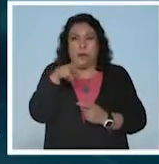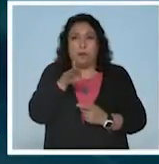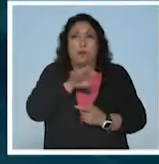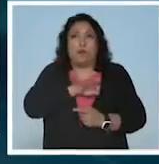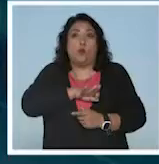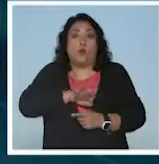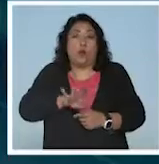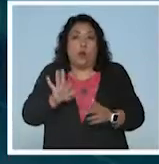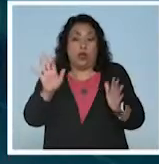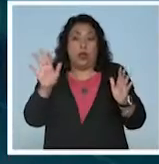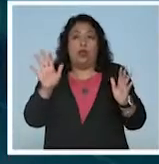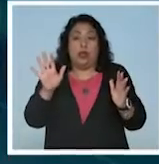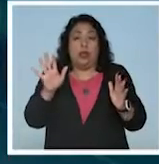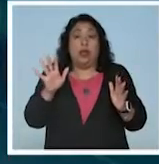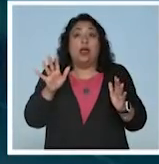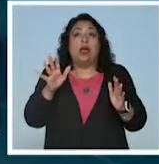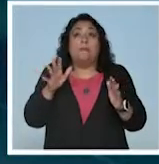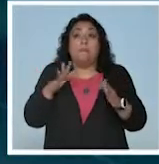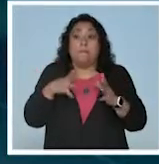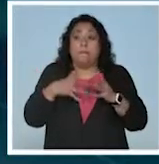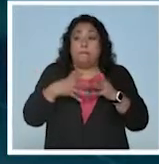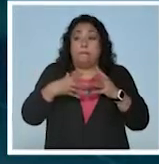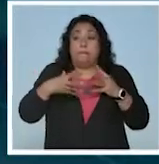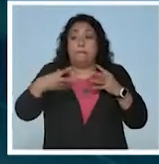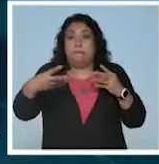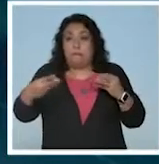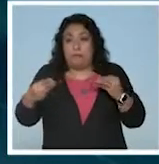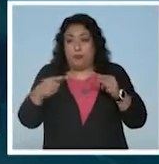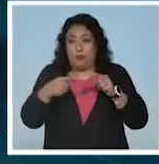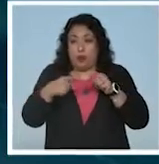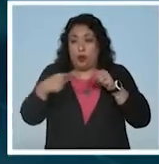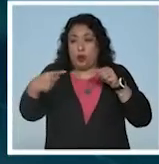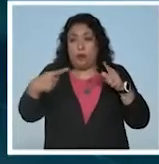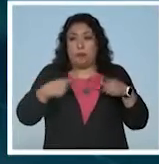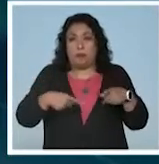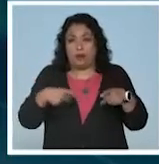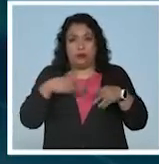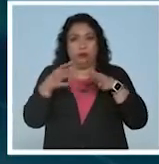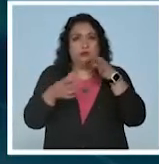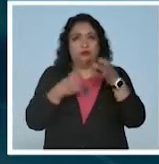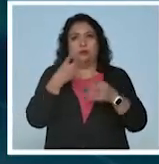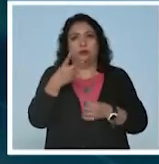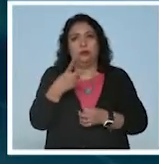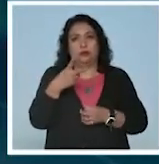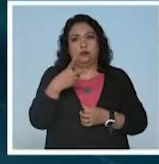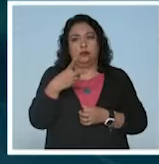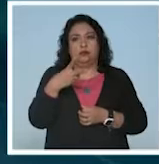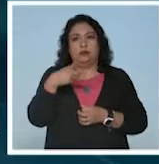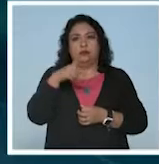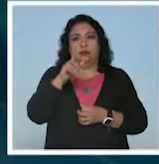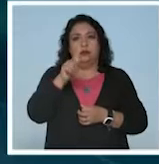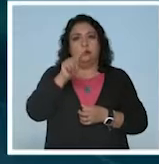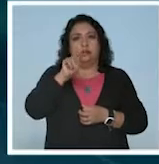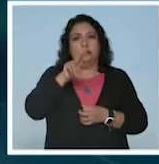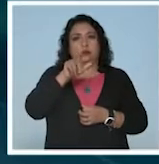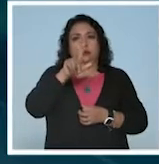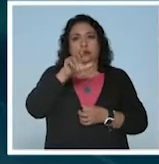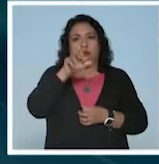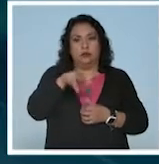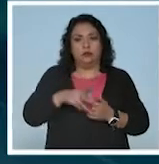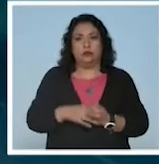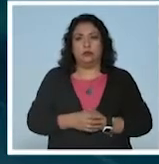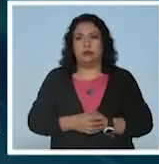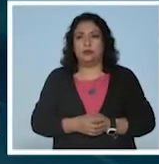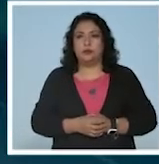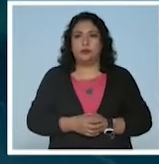permite que nuestros genes se extiendan de manera colateral. Para Noticias 22, Katia León Monterrubio.